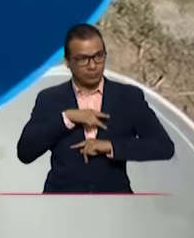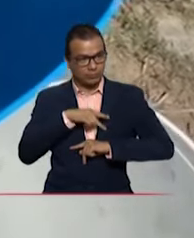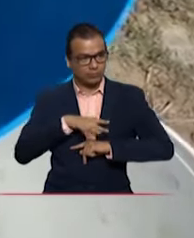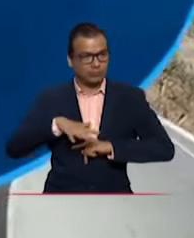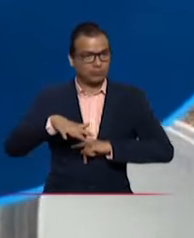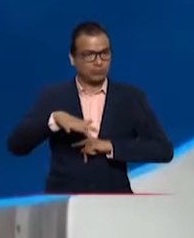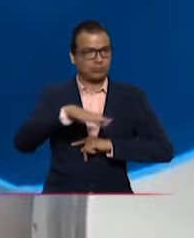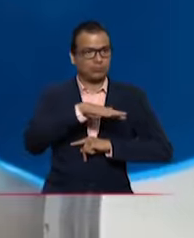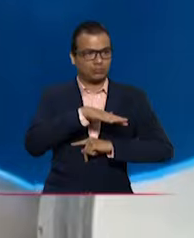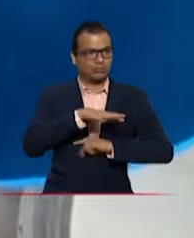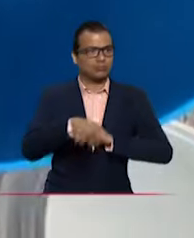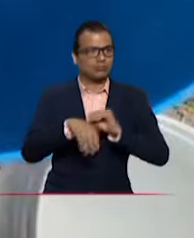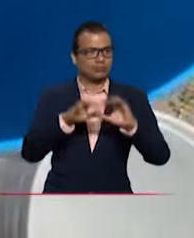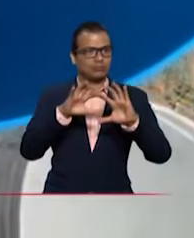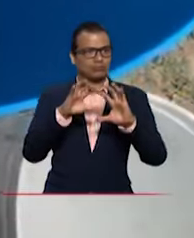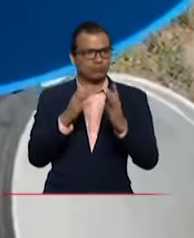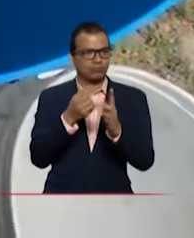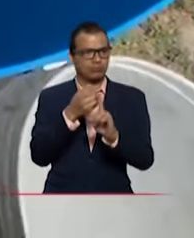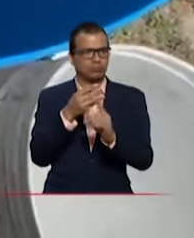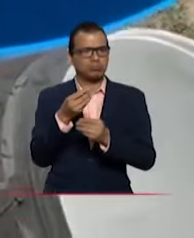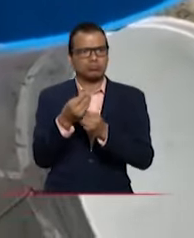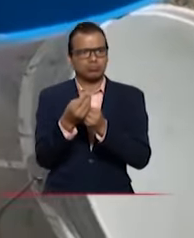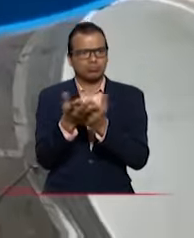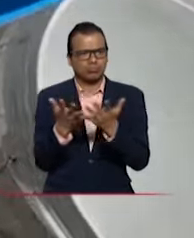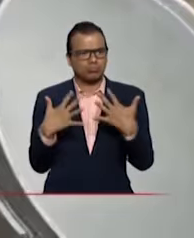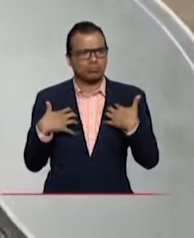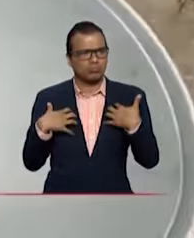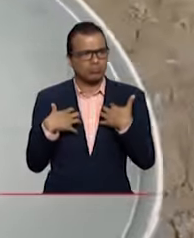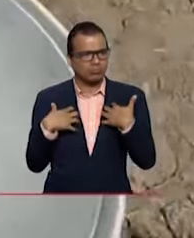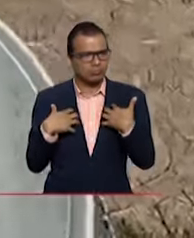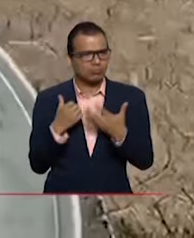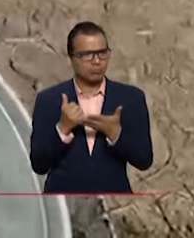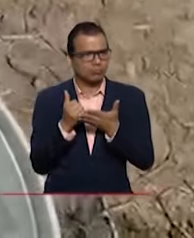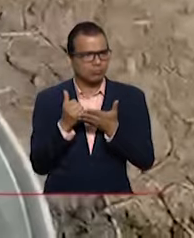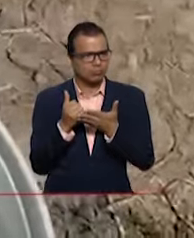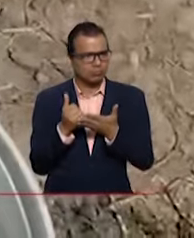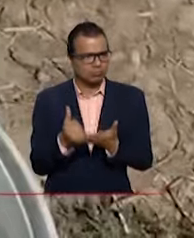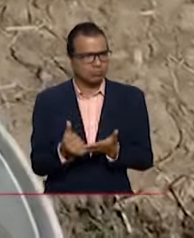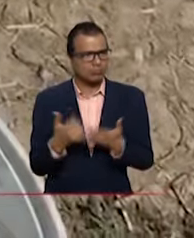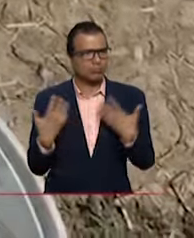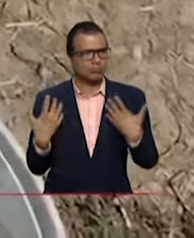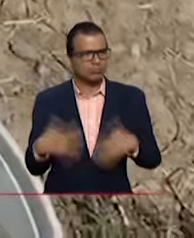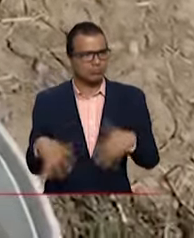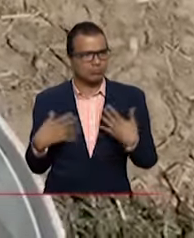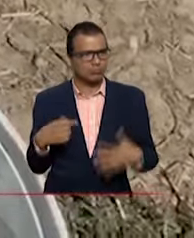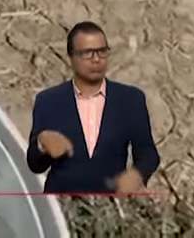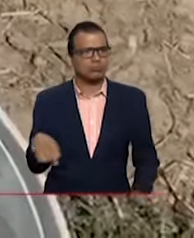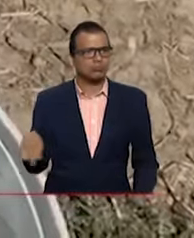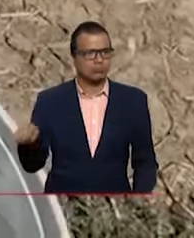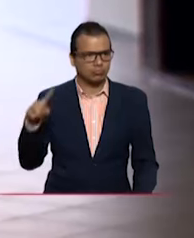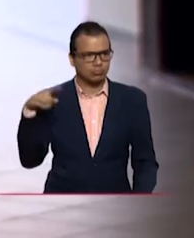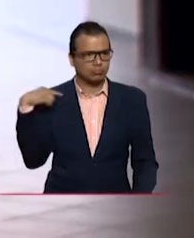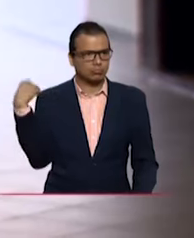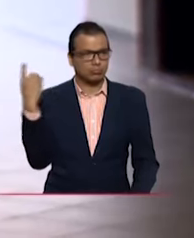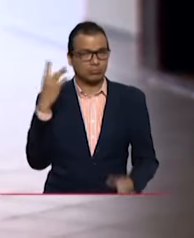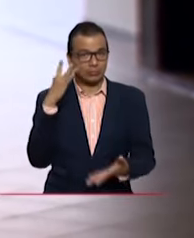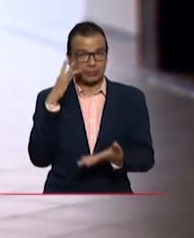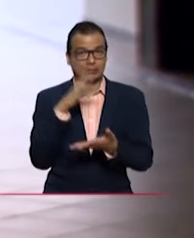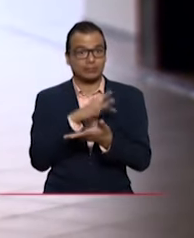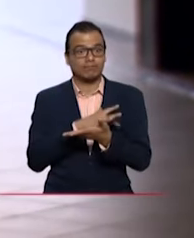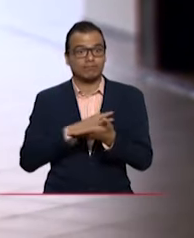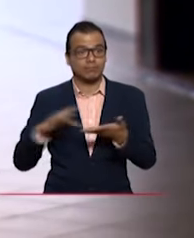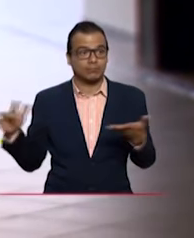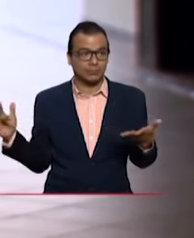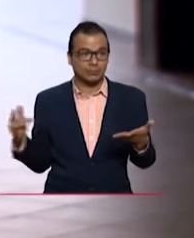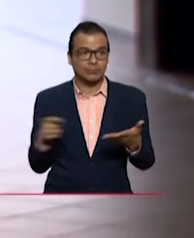de especies, muchas de ellas son cruciales para la estabilidad ecológica de la región. Esto, la importancia que